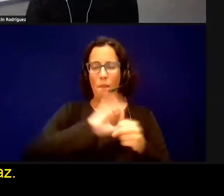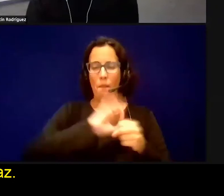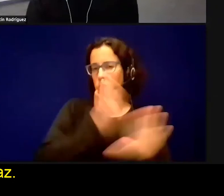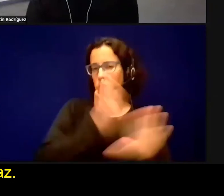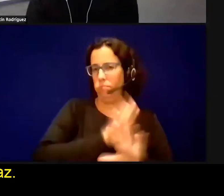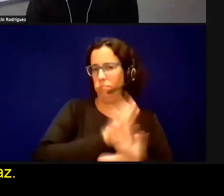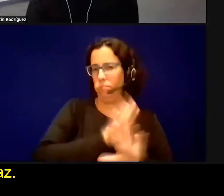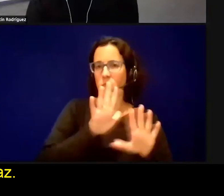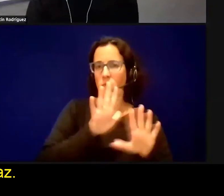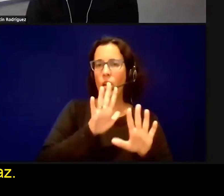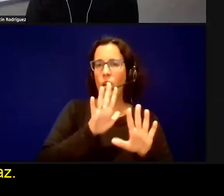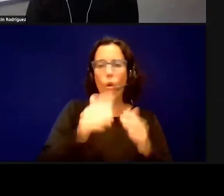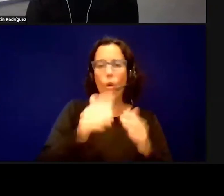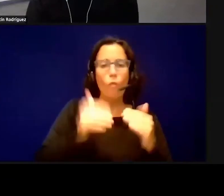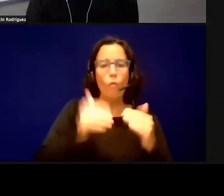Víctor, Paz.